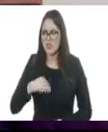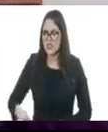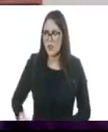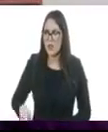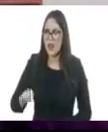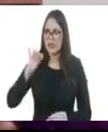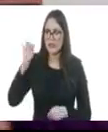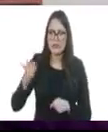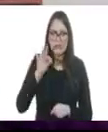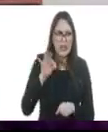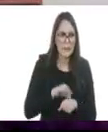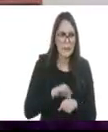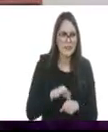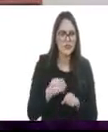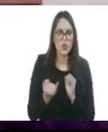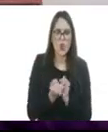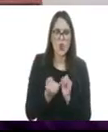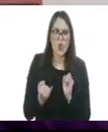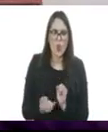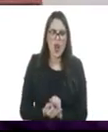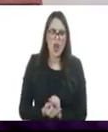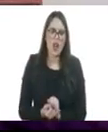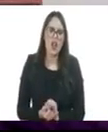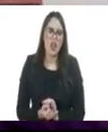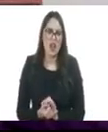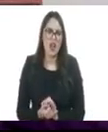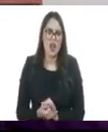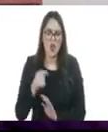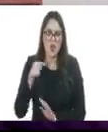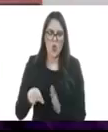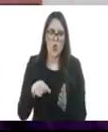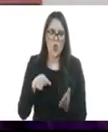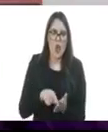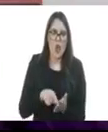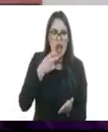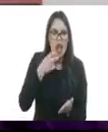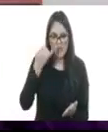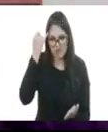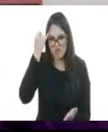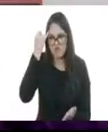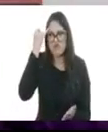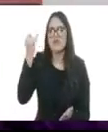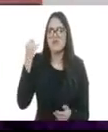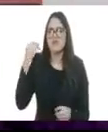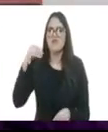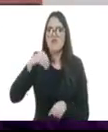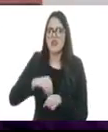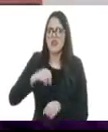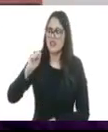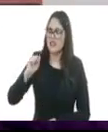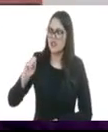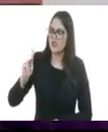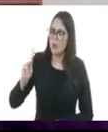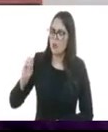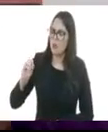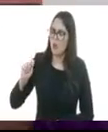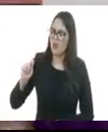está ubicada la iniciativa Spotlight, ¿no? Internacional en México. Entonces, pues bueno, era necesario